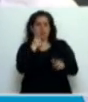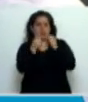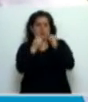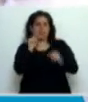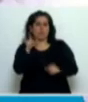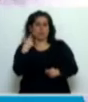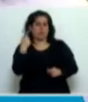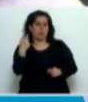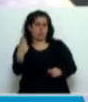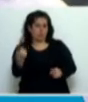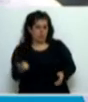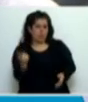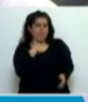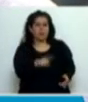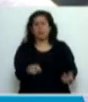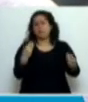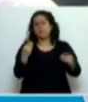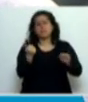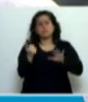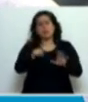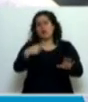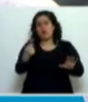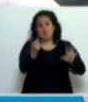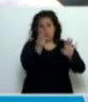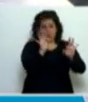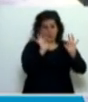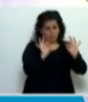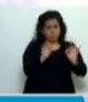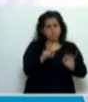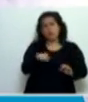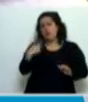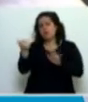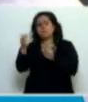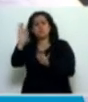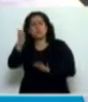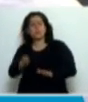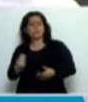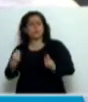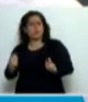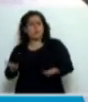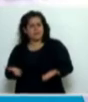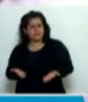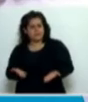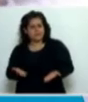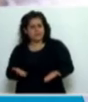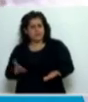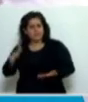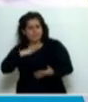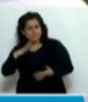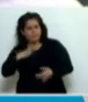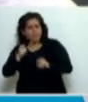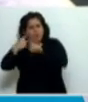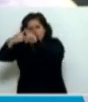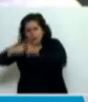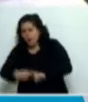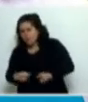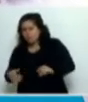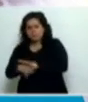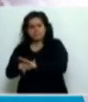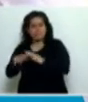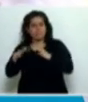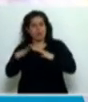juicio. Pero ¿y qué pasa con el 60% restante? ¿Qué pasa con la falta del cálculo actuarial